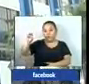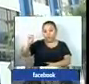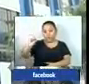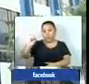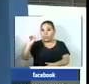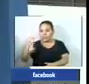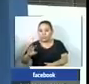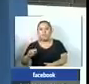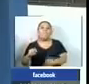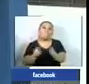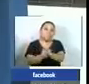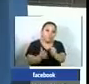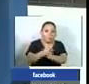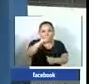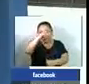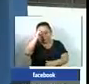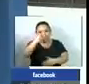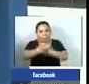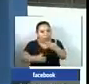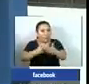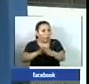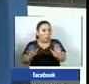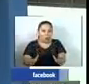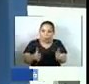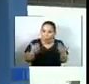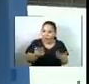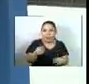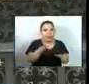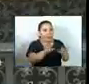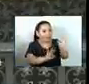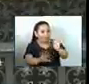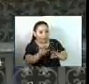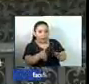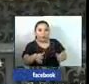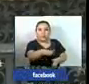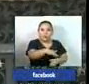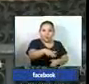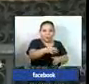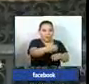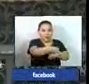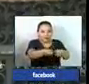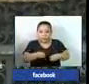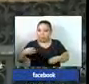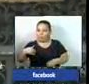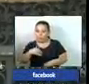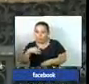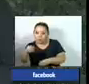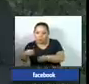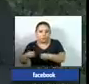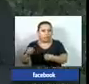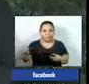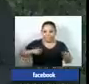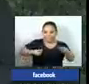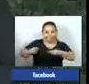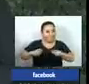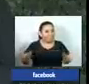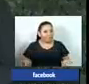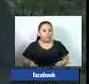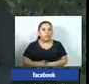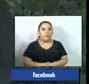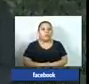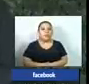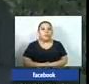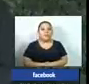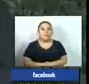trabajo se ha dificultado debido a la poca colaboración de algunos ministerios durante las indagaciones preliminares en el caso de la